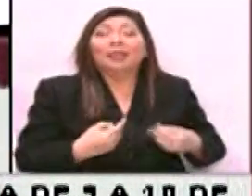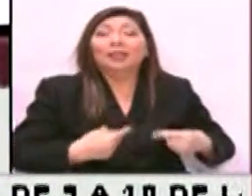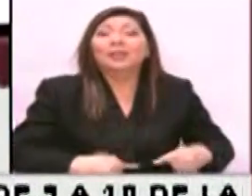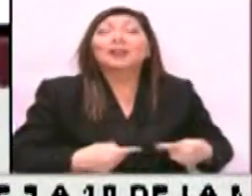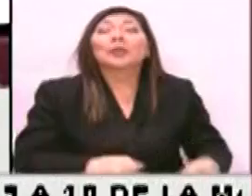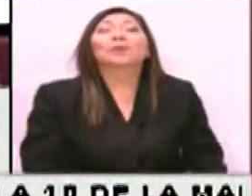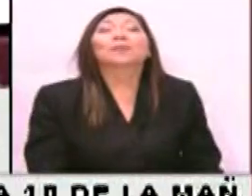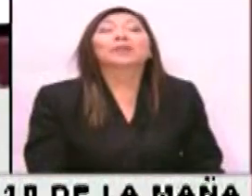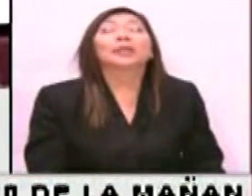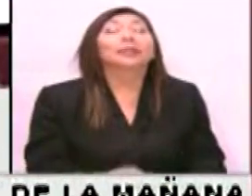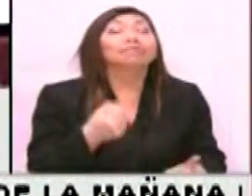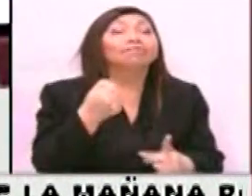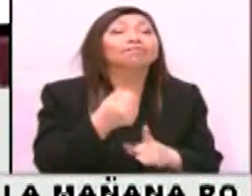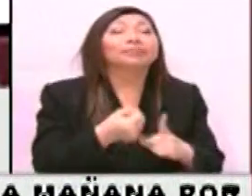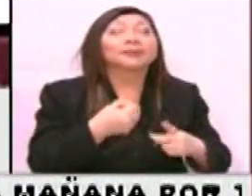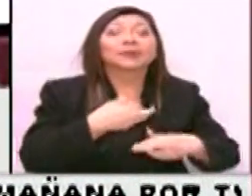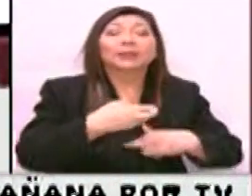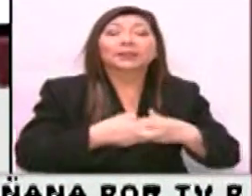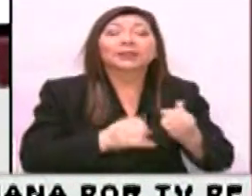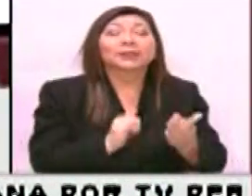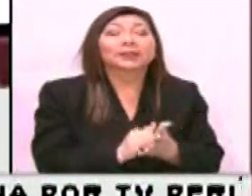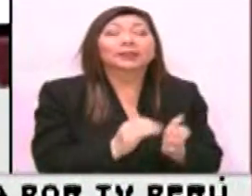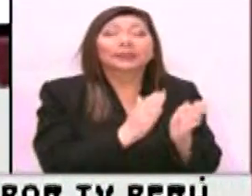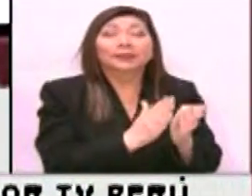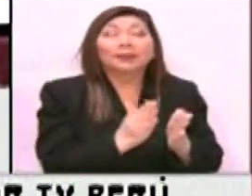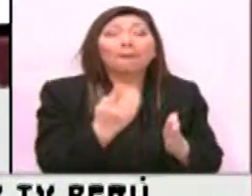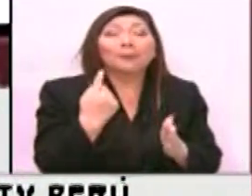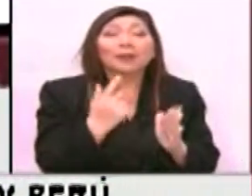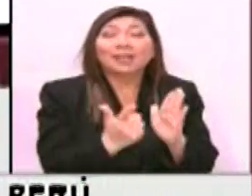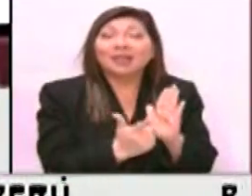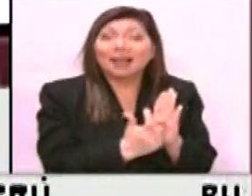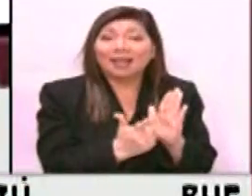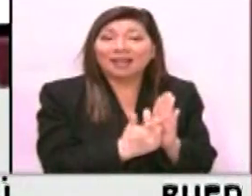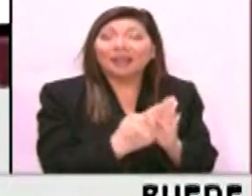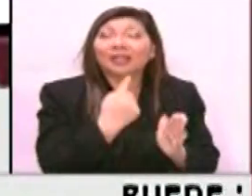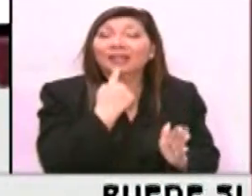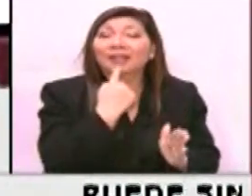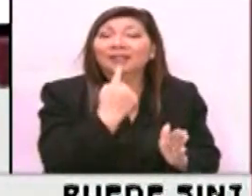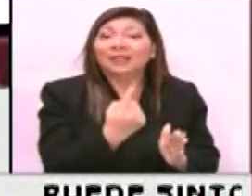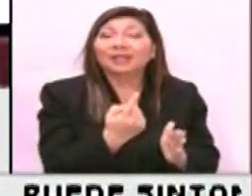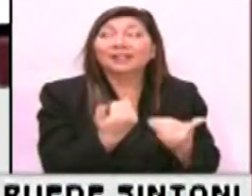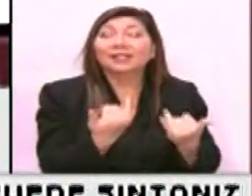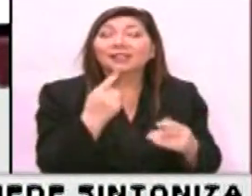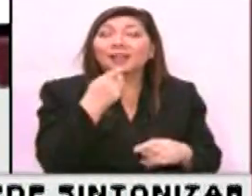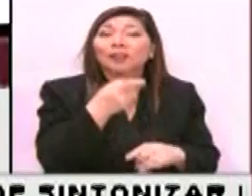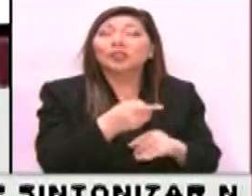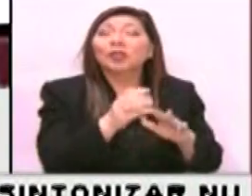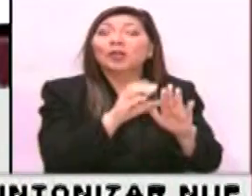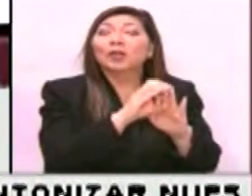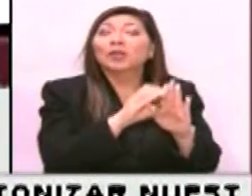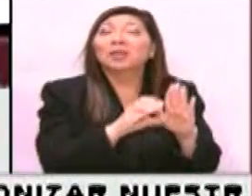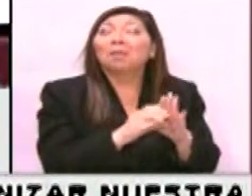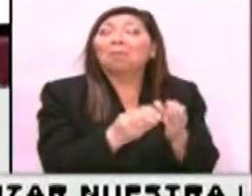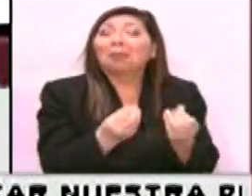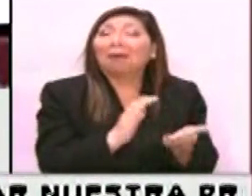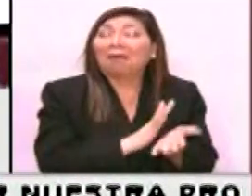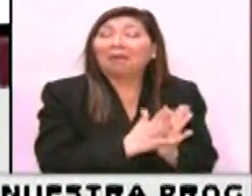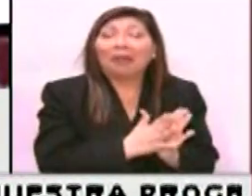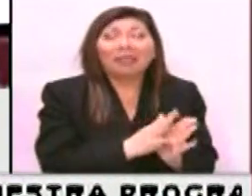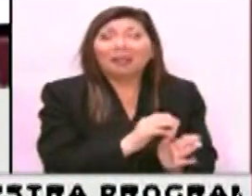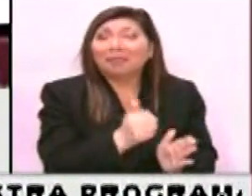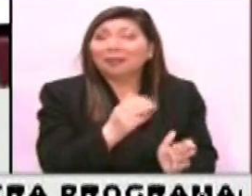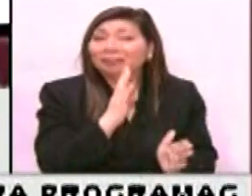discutir, violando el procedimiento predeterminado por la ley, lo que dice esta acusación constitucional, porque nadie ha hablado de lo